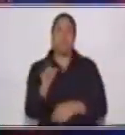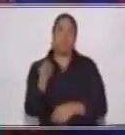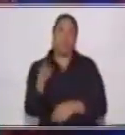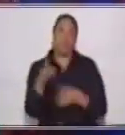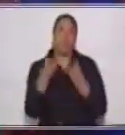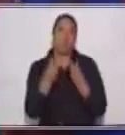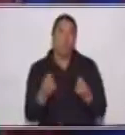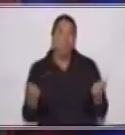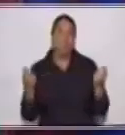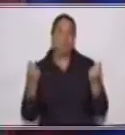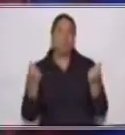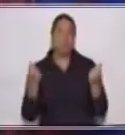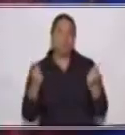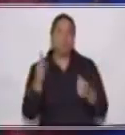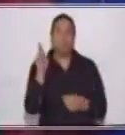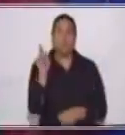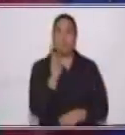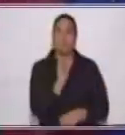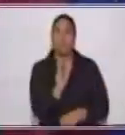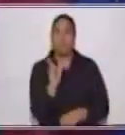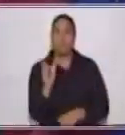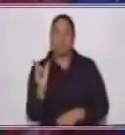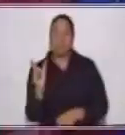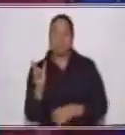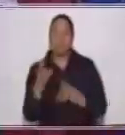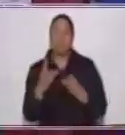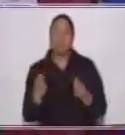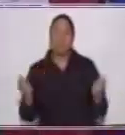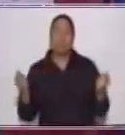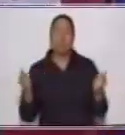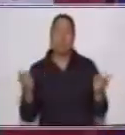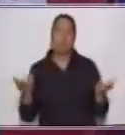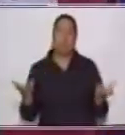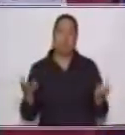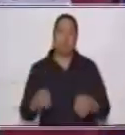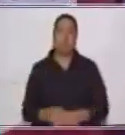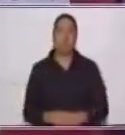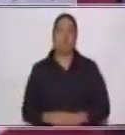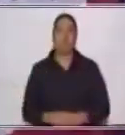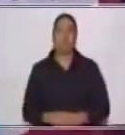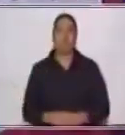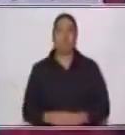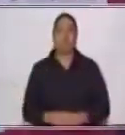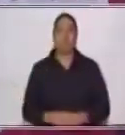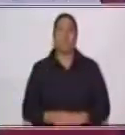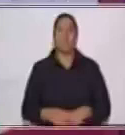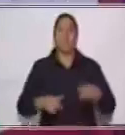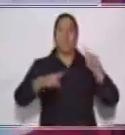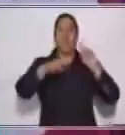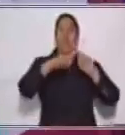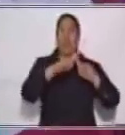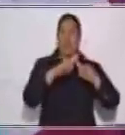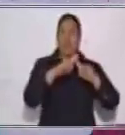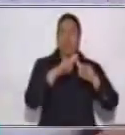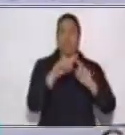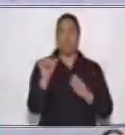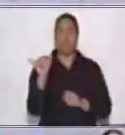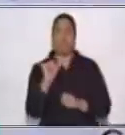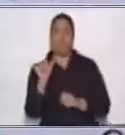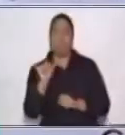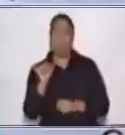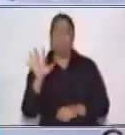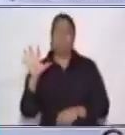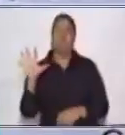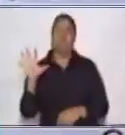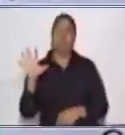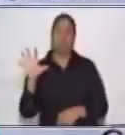la solución de la ecuación es x igual a